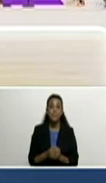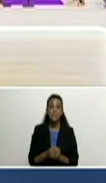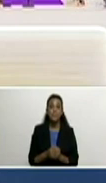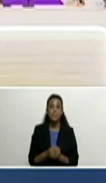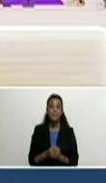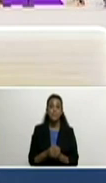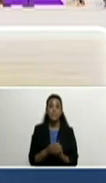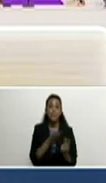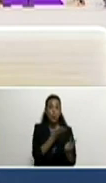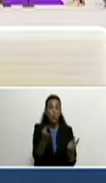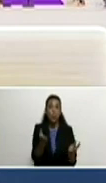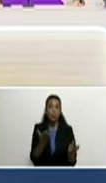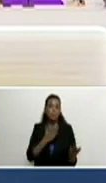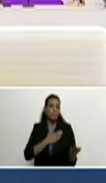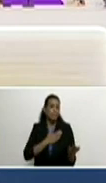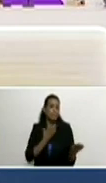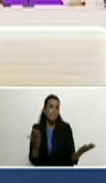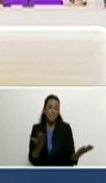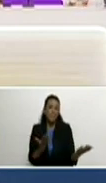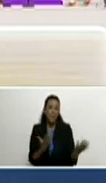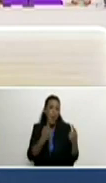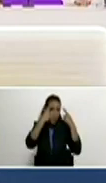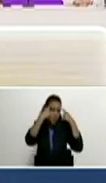¿Qué es de ustedes sin nosotros?